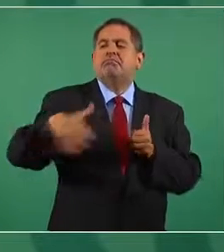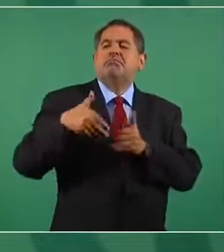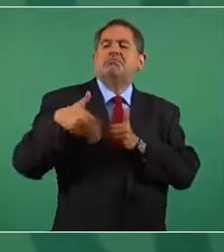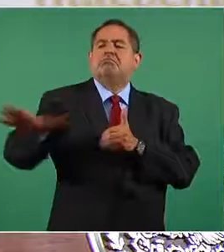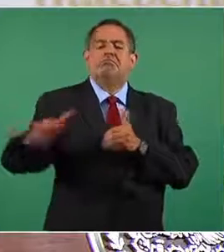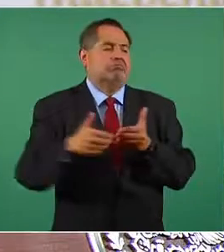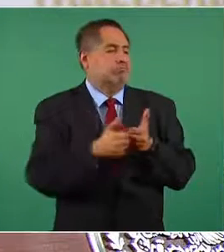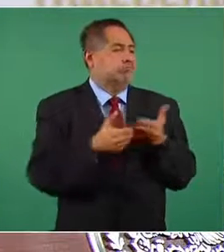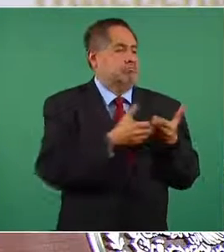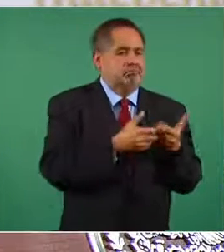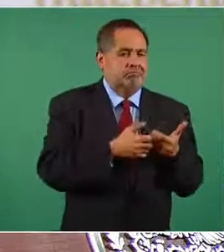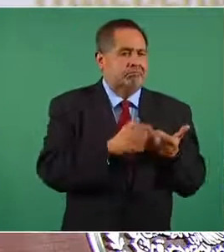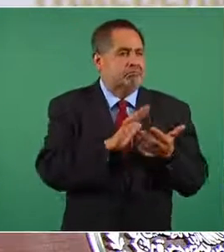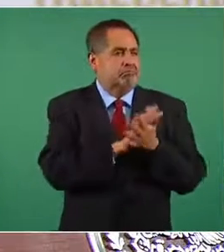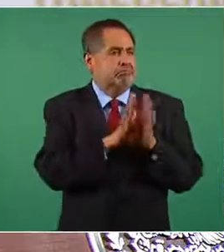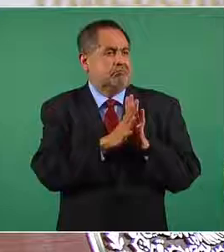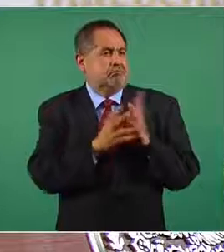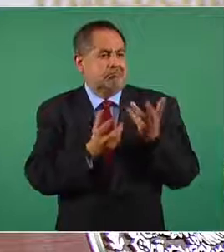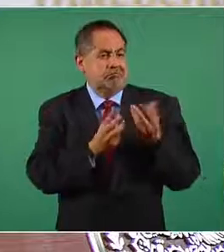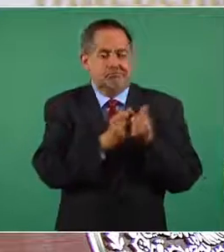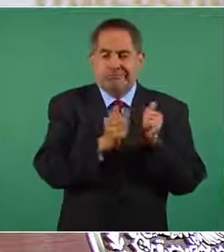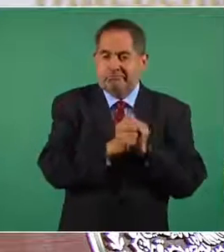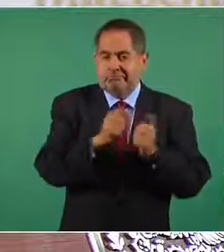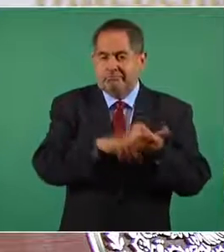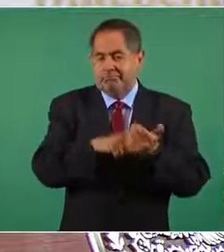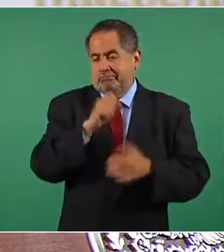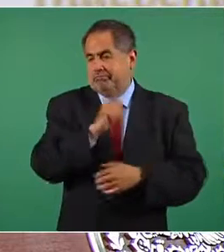no de la mafia del poder.